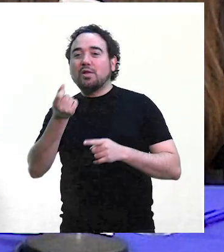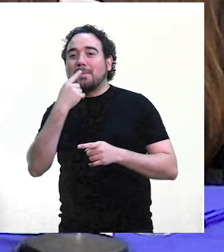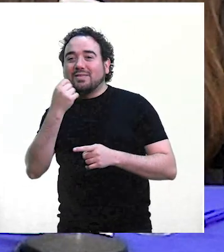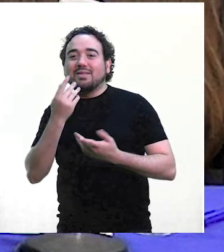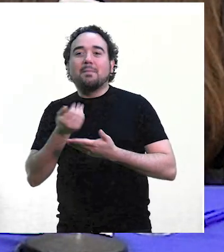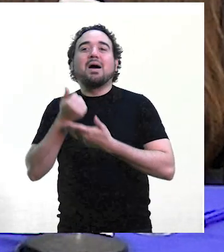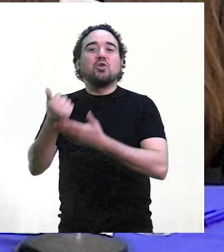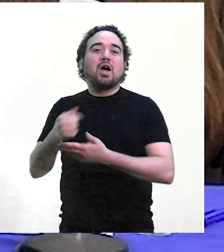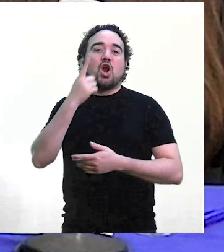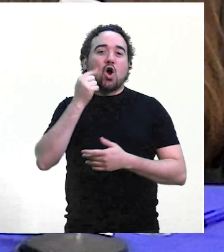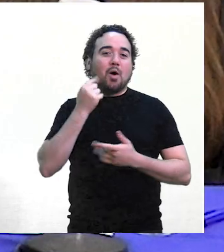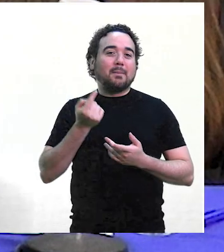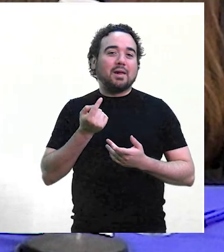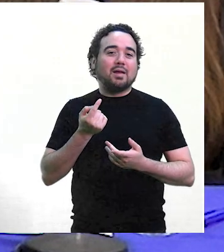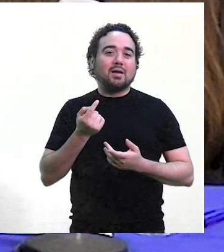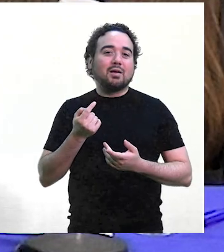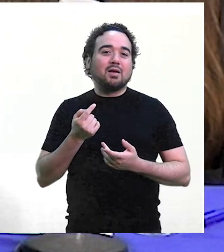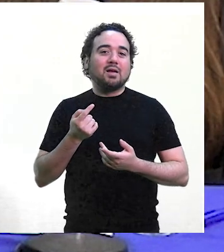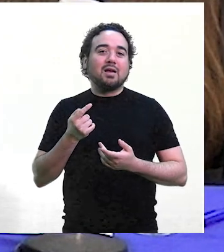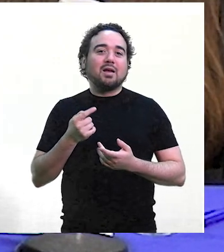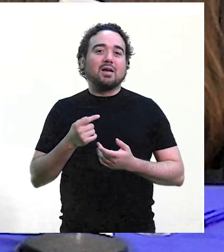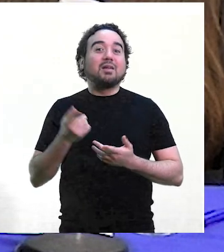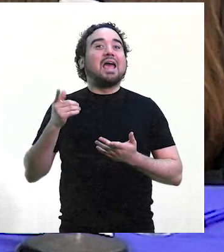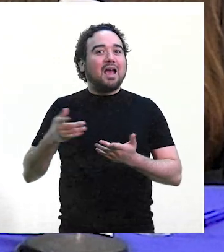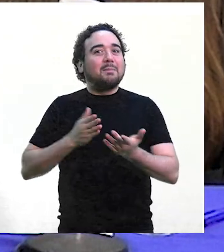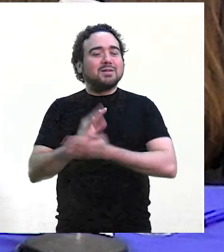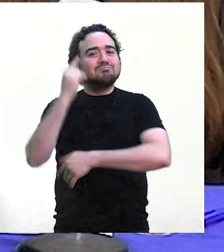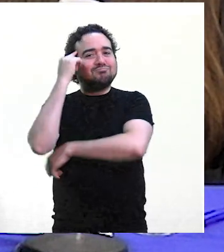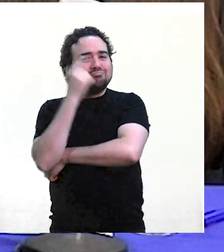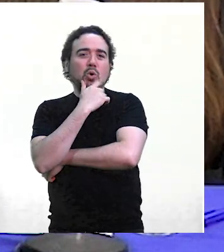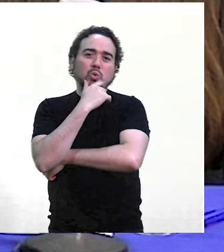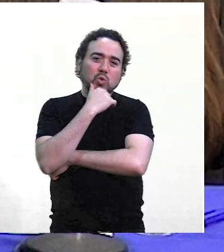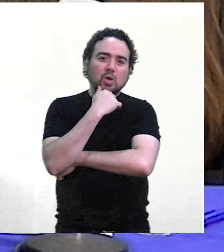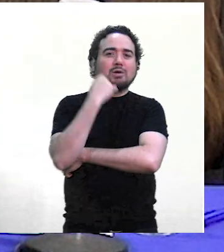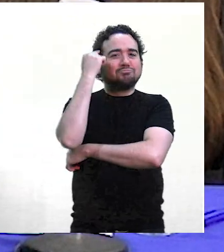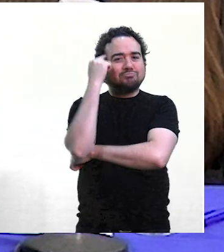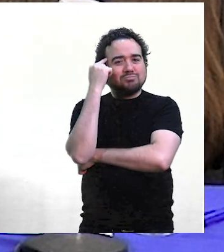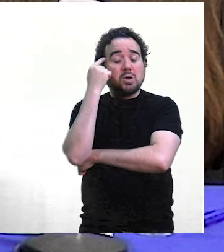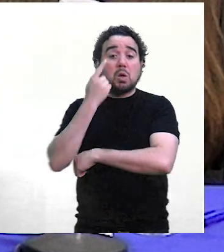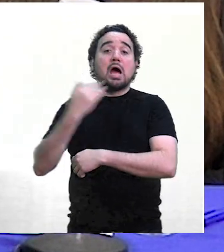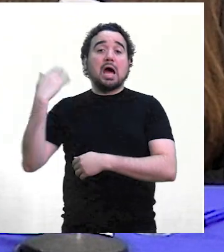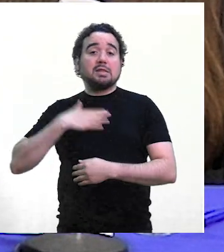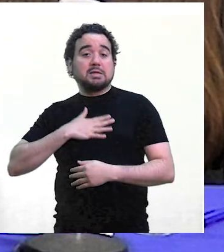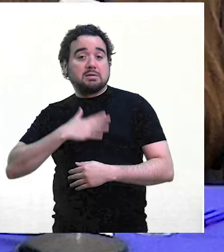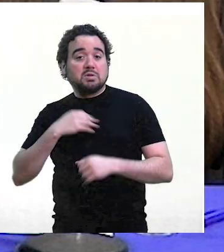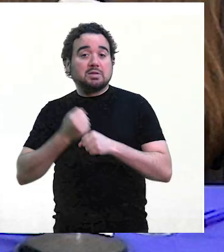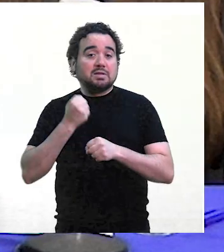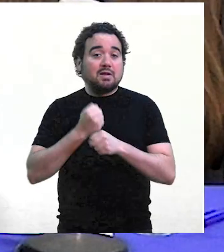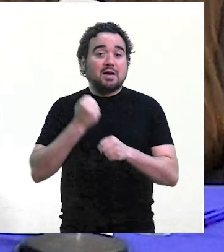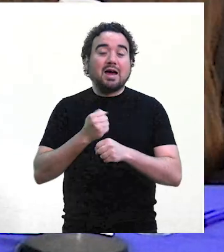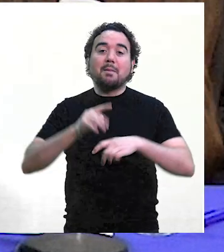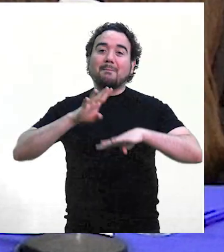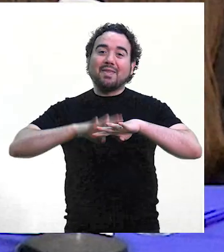anticonceptivos masculinos? Claro. Entonces, ahí empezamos a cuestionar, empieza el debate. Por ejemplo, alguna vez quisimos